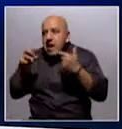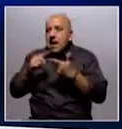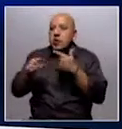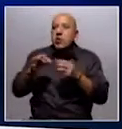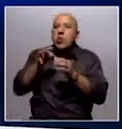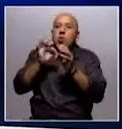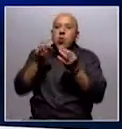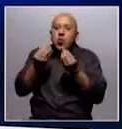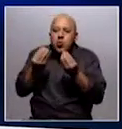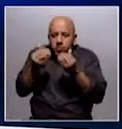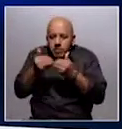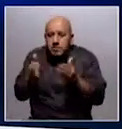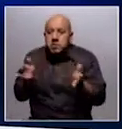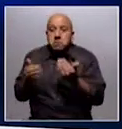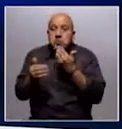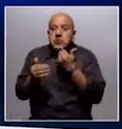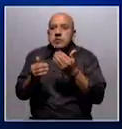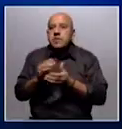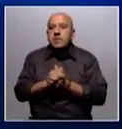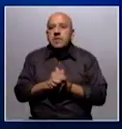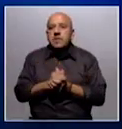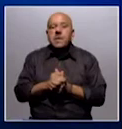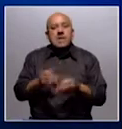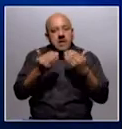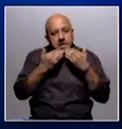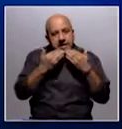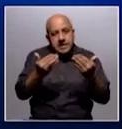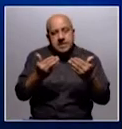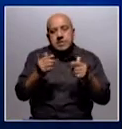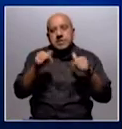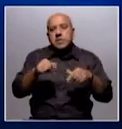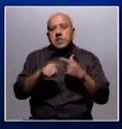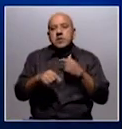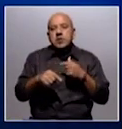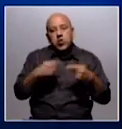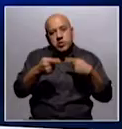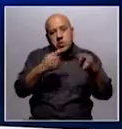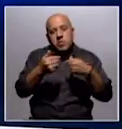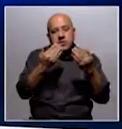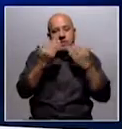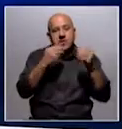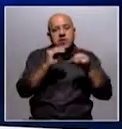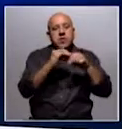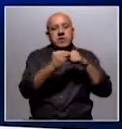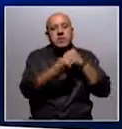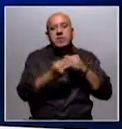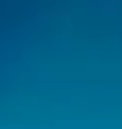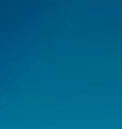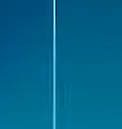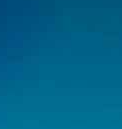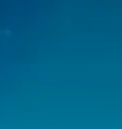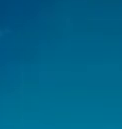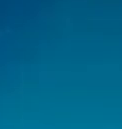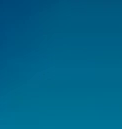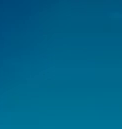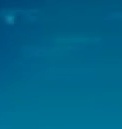elemento que es lo que ha provocado el coronario graciassusana por la columna de hoy y seguiremos hablando la semana que viene exactamente hasta aquí